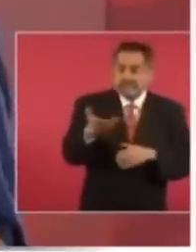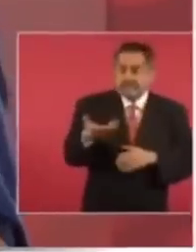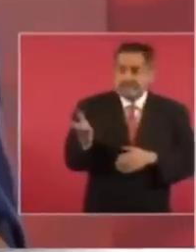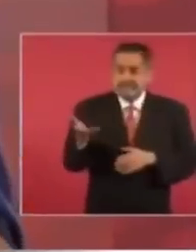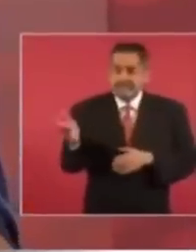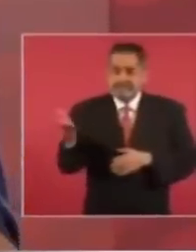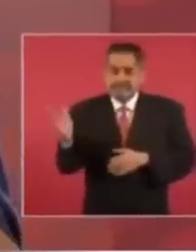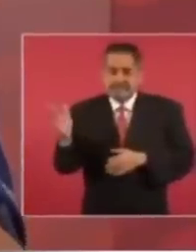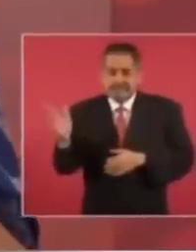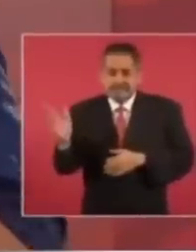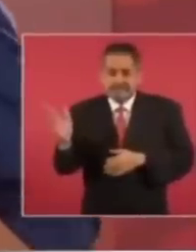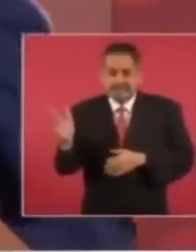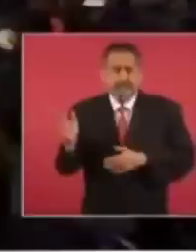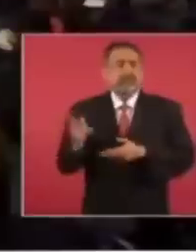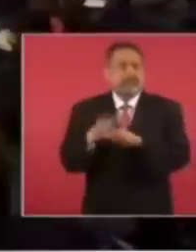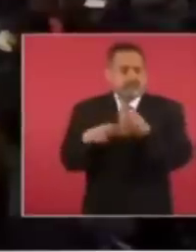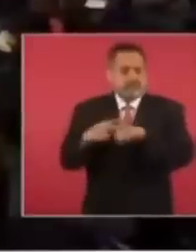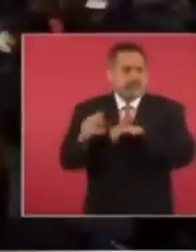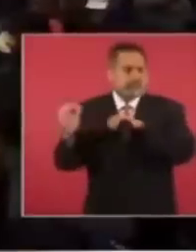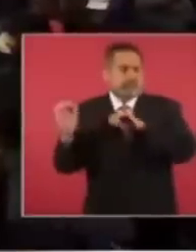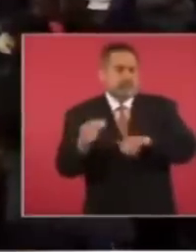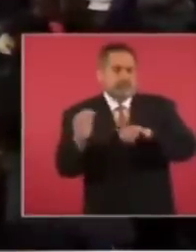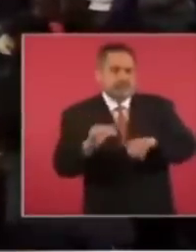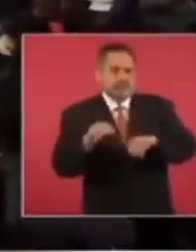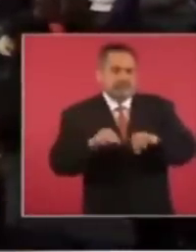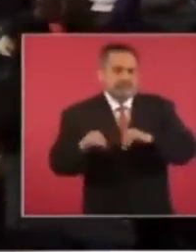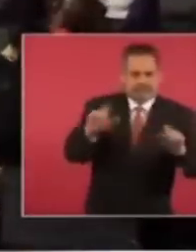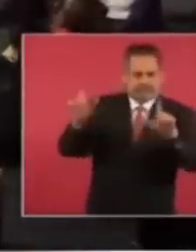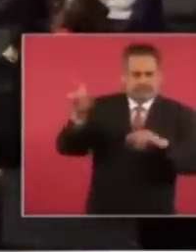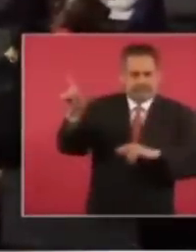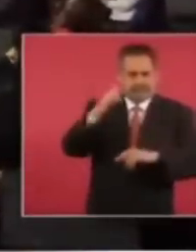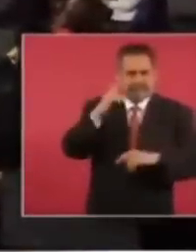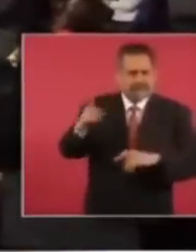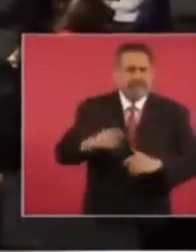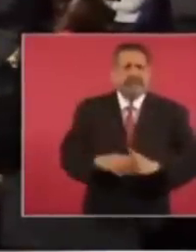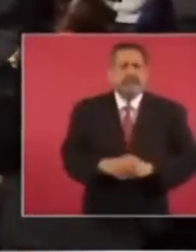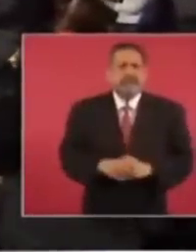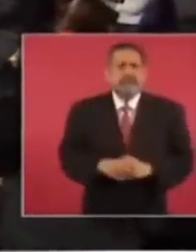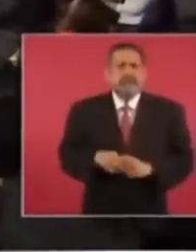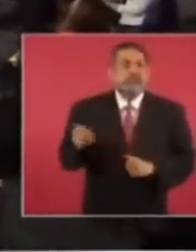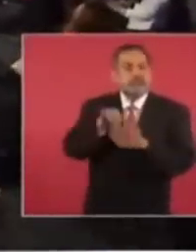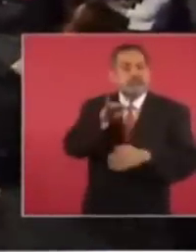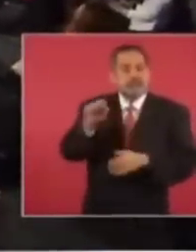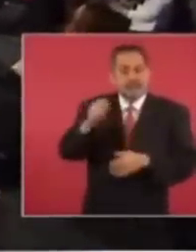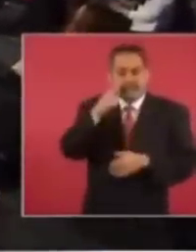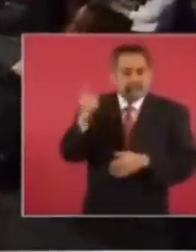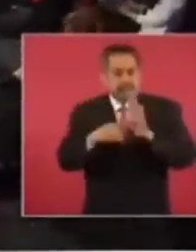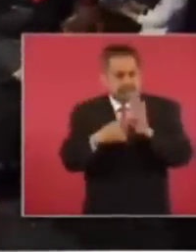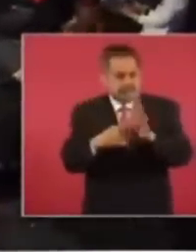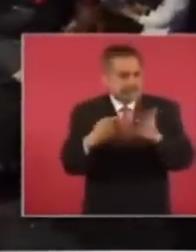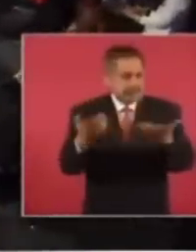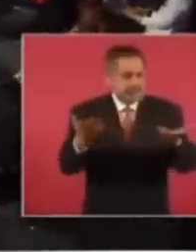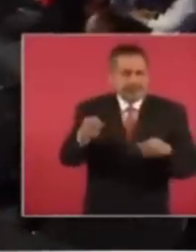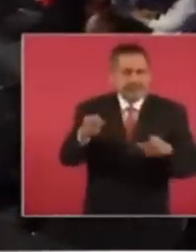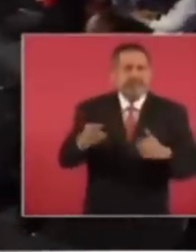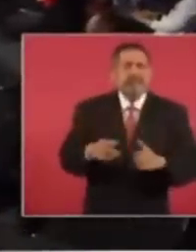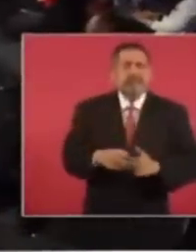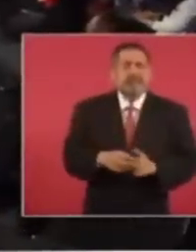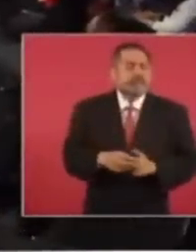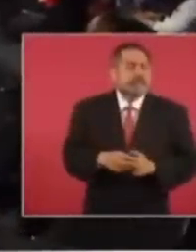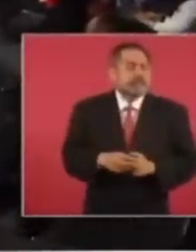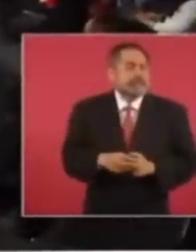Por qué no pones el reporte de hoy aquí está el director del Seguro Social por el tema